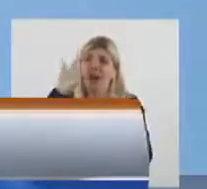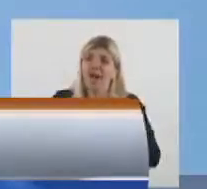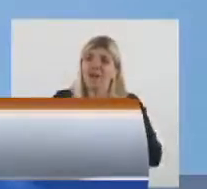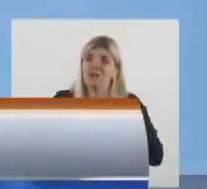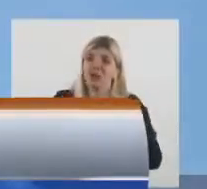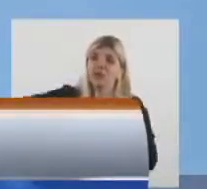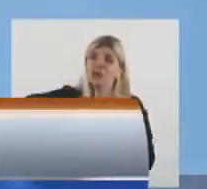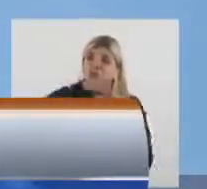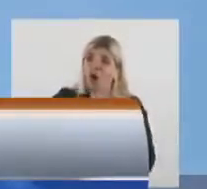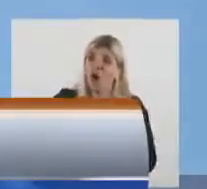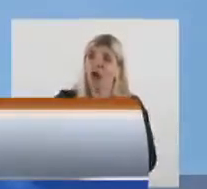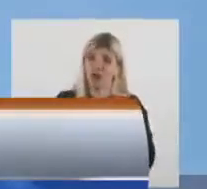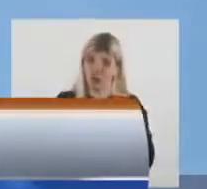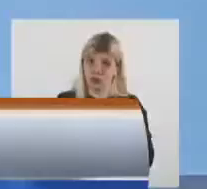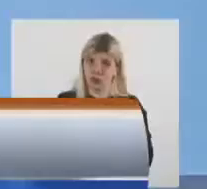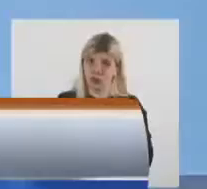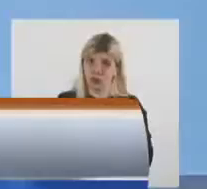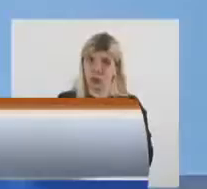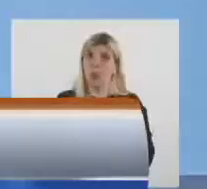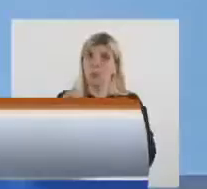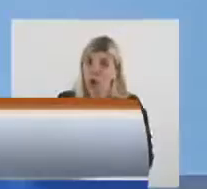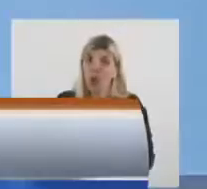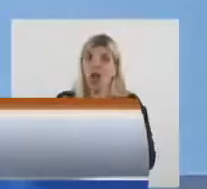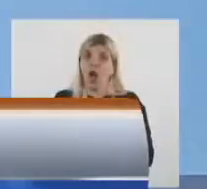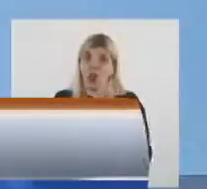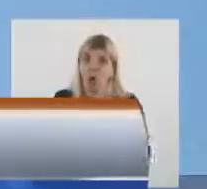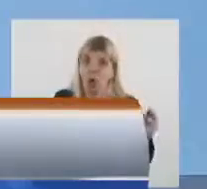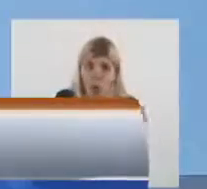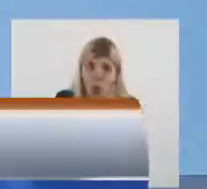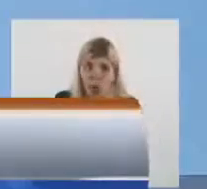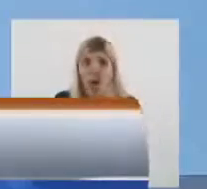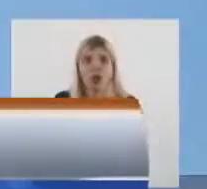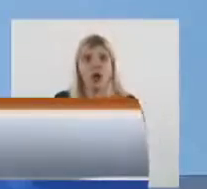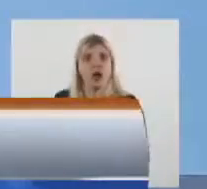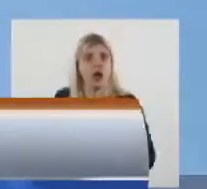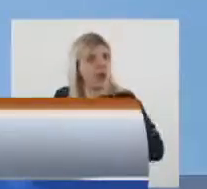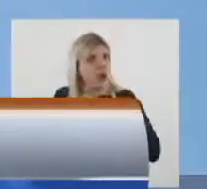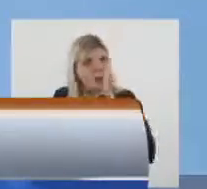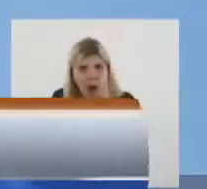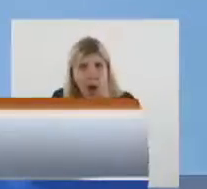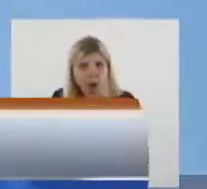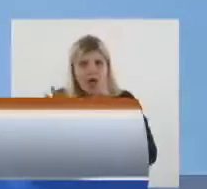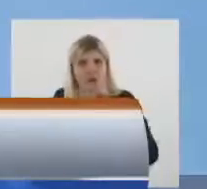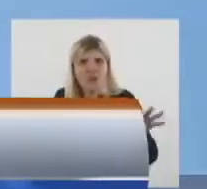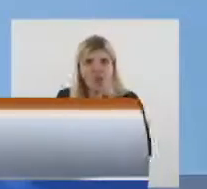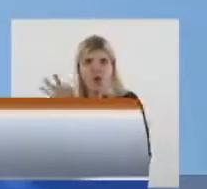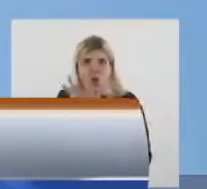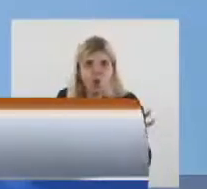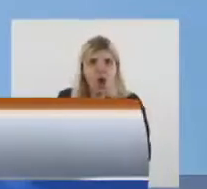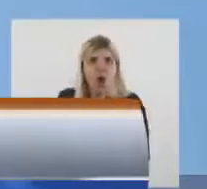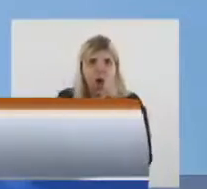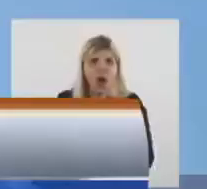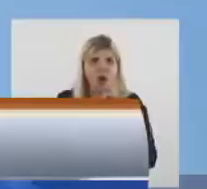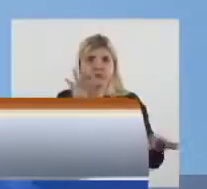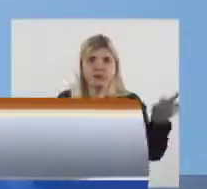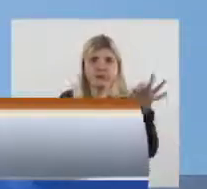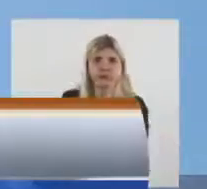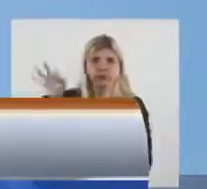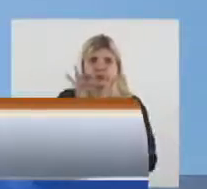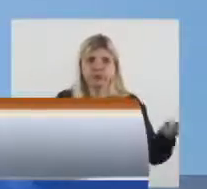todos porque en el mientras tanto el virus sigue circulando y el riesgo sigue potenciándose